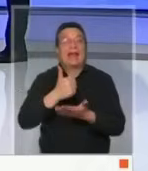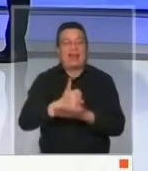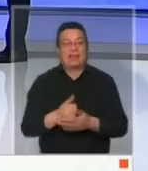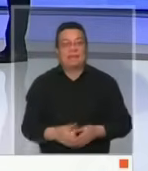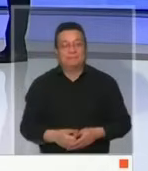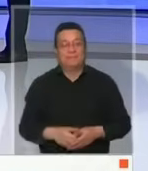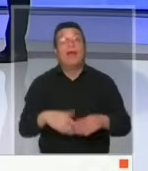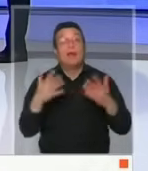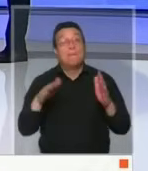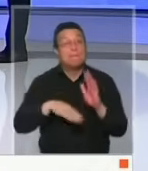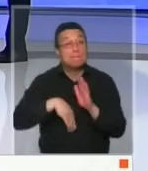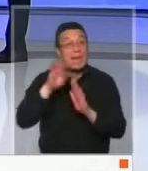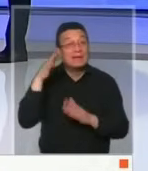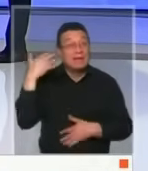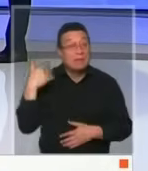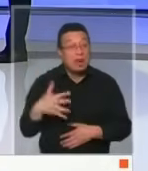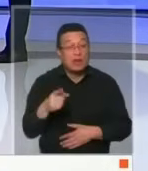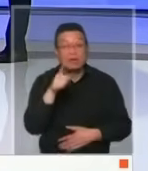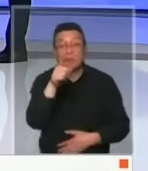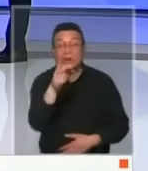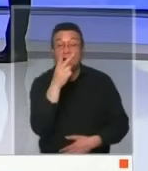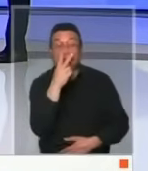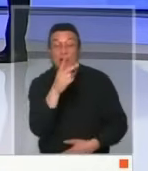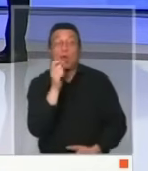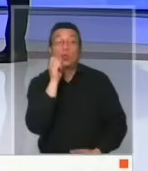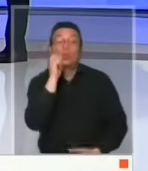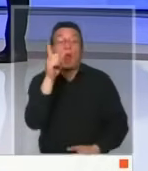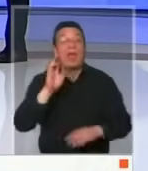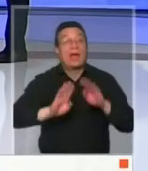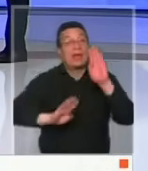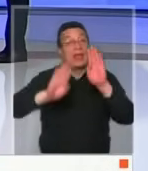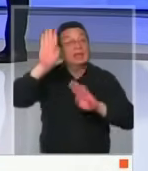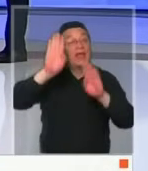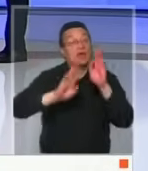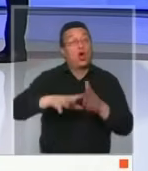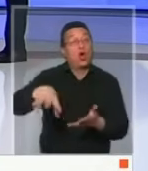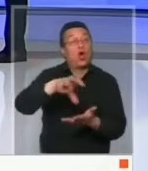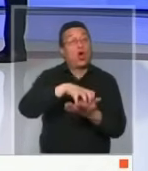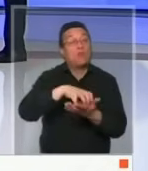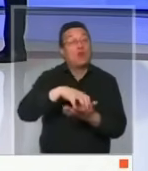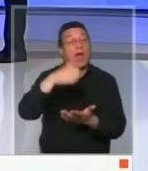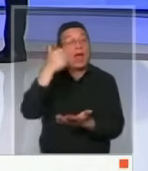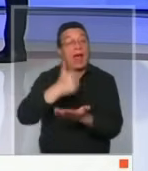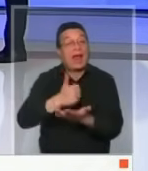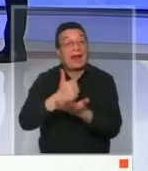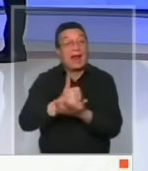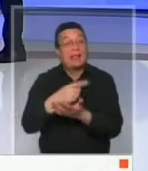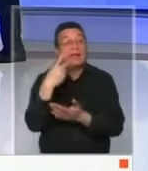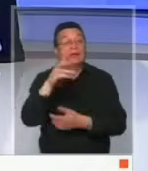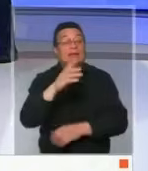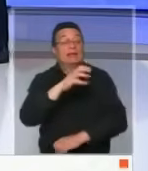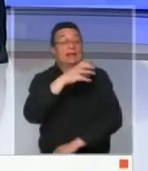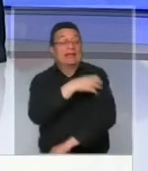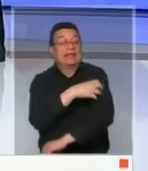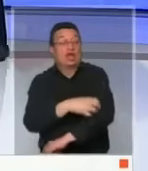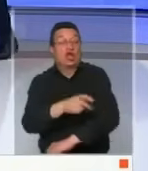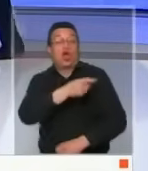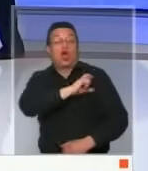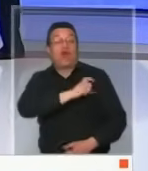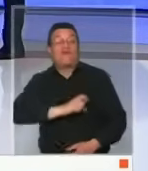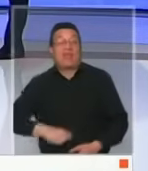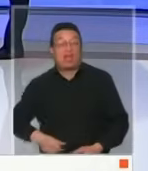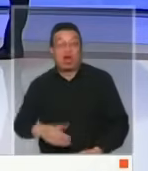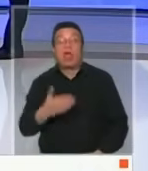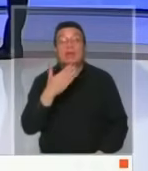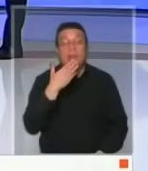más importante es que usted vea Cuáles son los candidatos de su comuna en el caso de alcalde en su región de gobernadores y así sucesivamente y